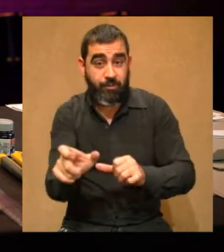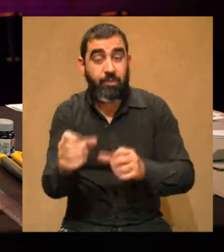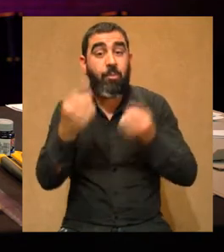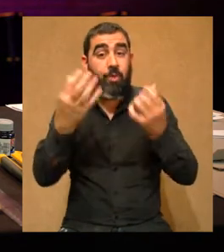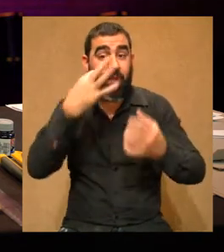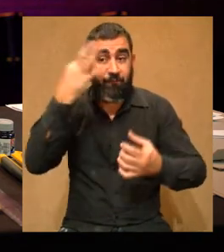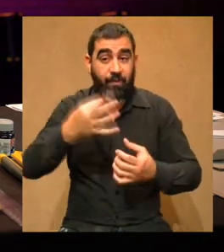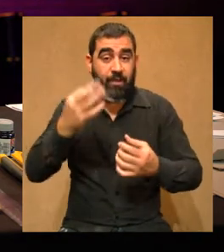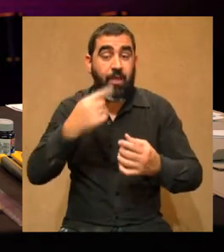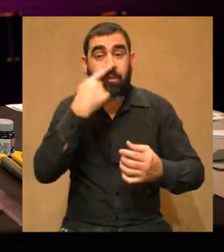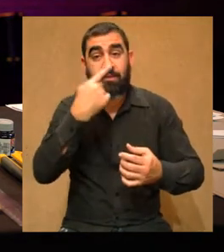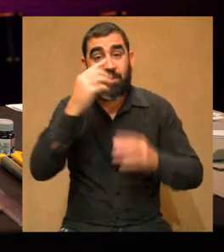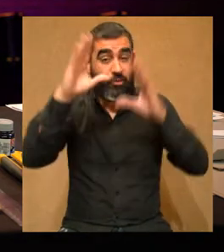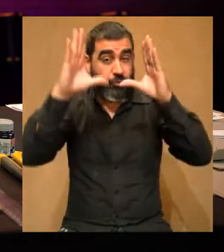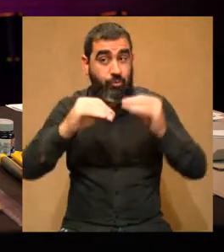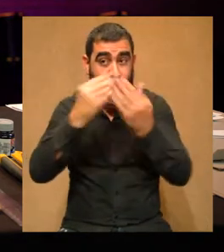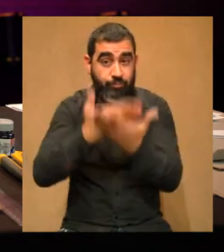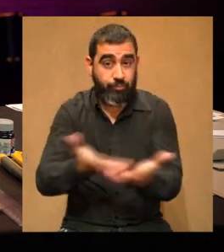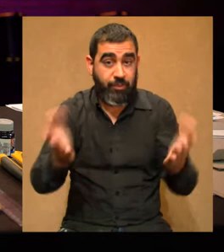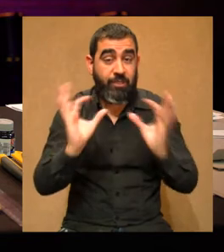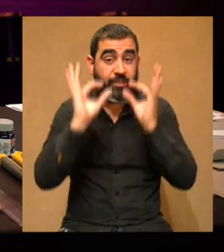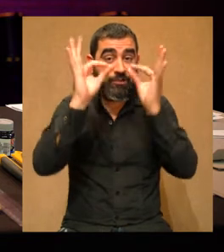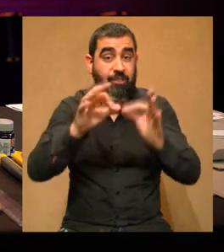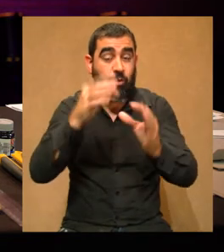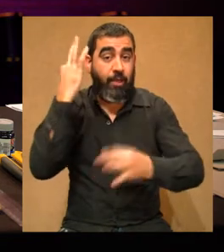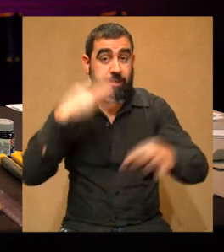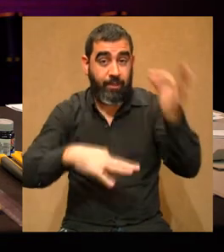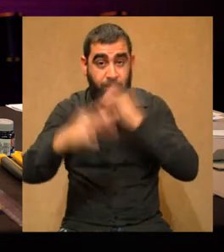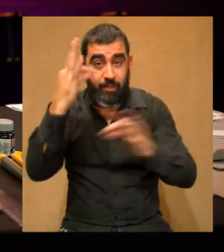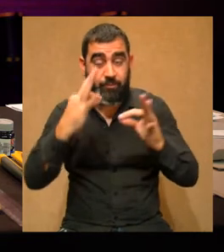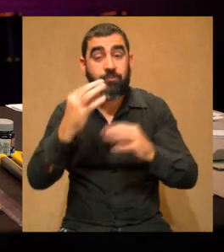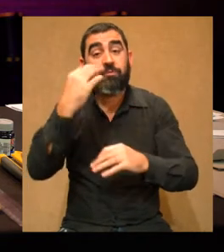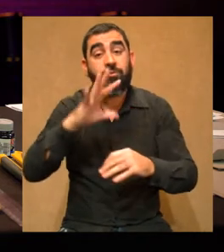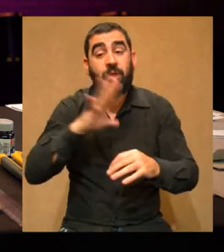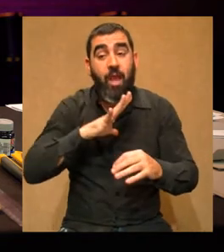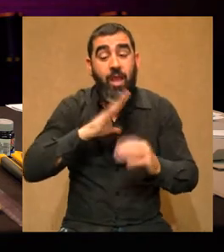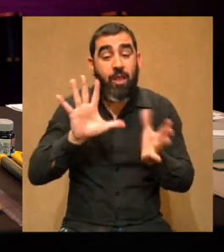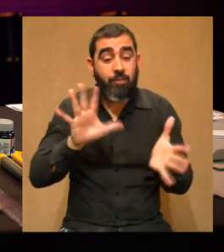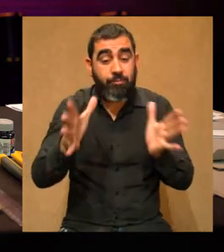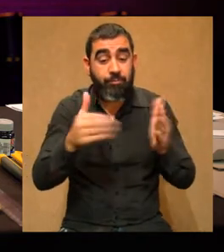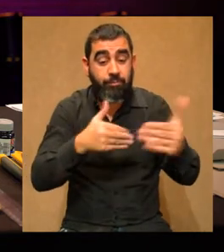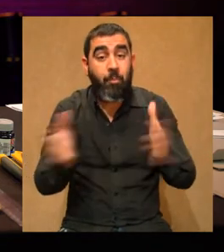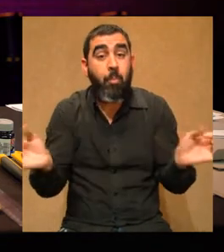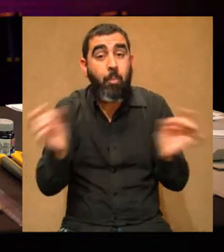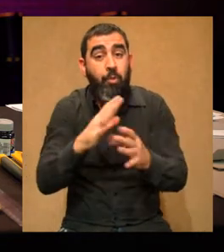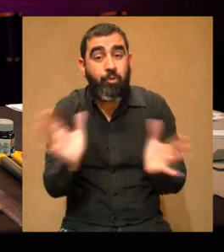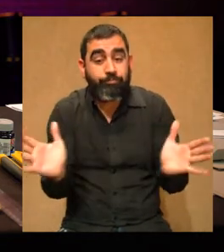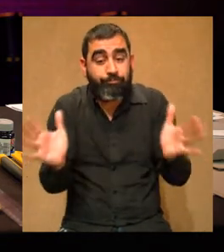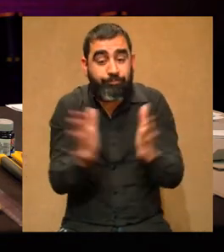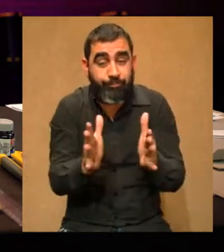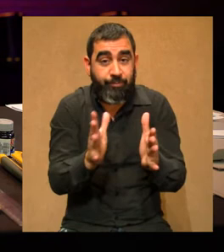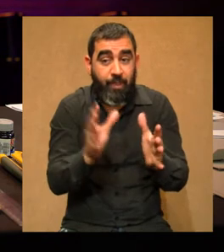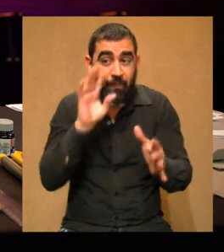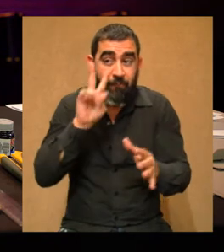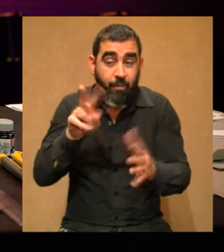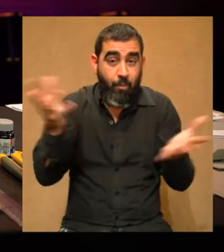realmente la escenografía es mucho es todo te viste todo entonces bueno vamos a tener digamos una maqueta de lo que vemos